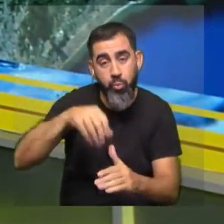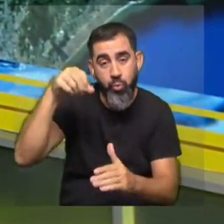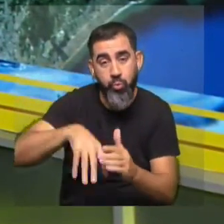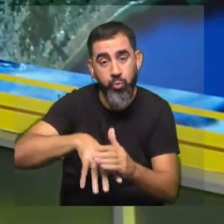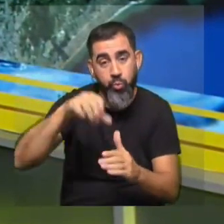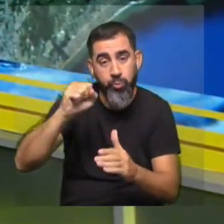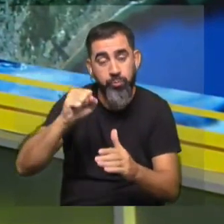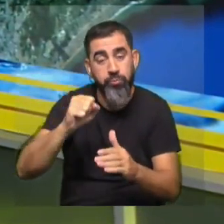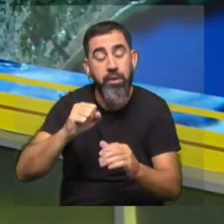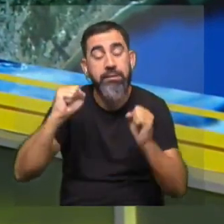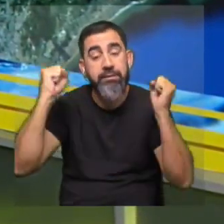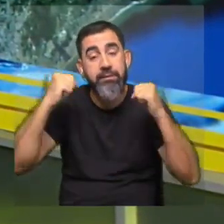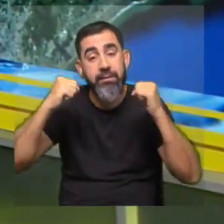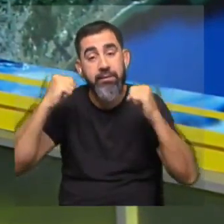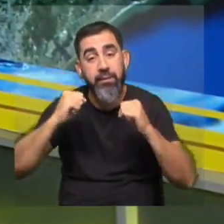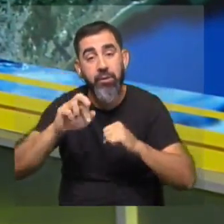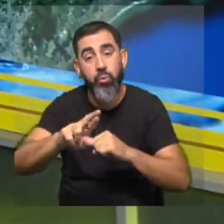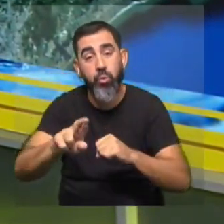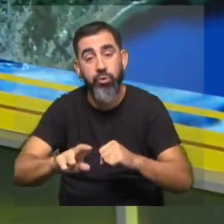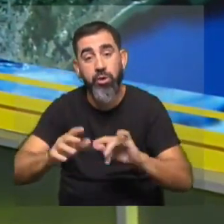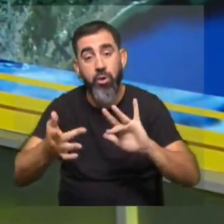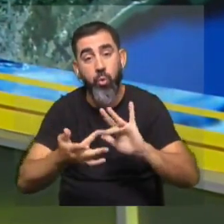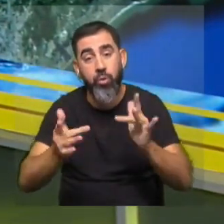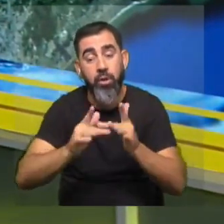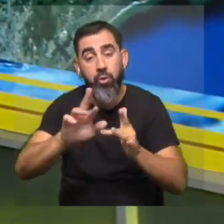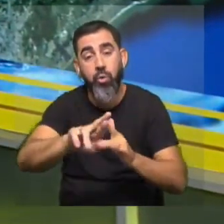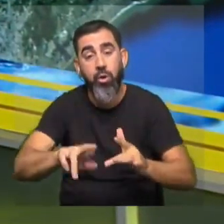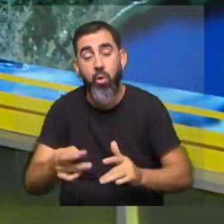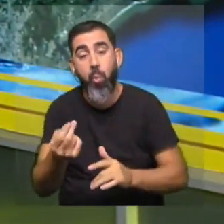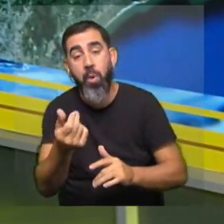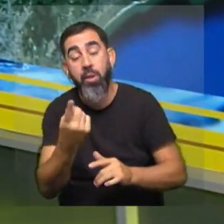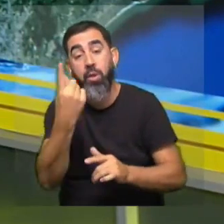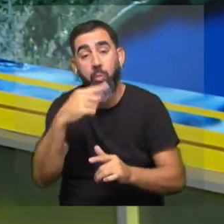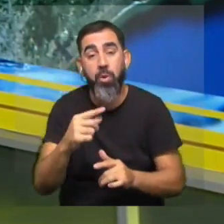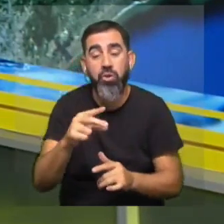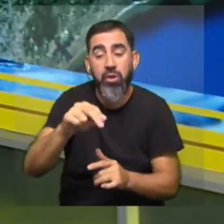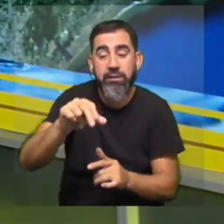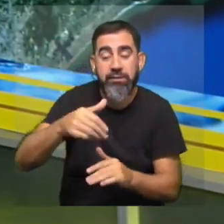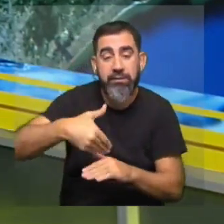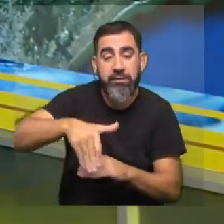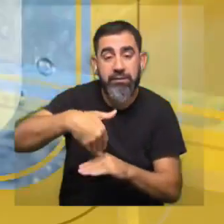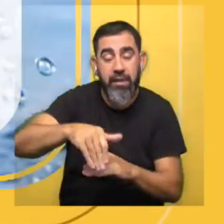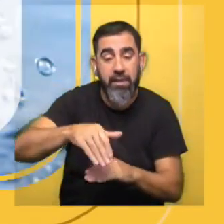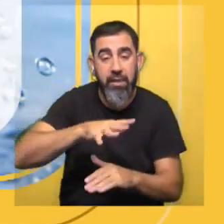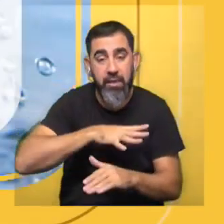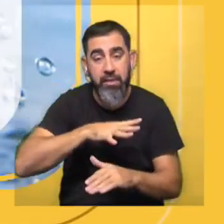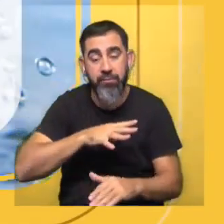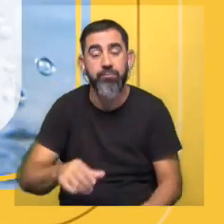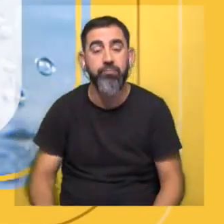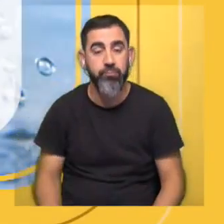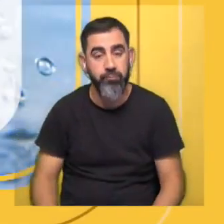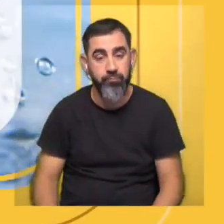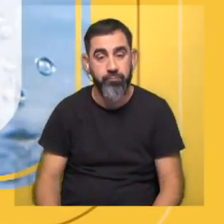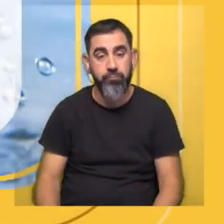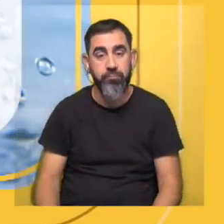planta, donde el Santa Lucía ya está en contacto con el Río de la Plata. Por eso el exceso de sal del que tanto hablamos.